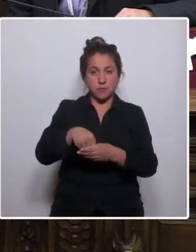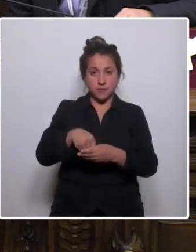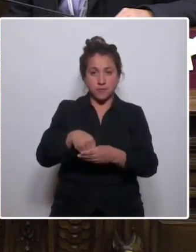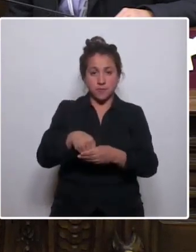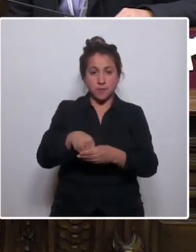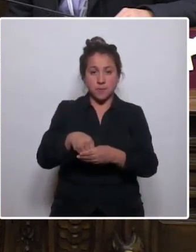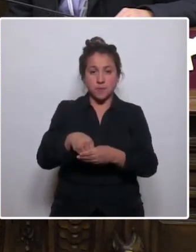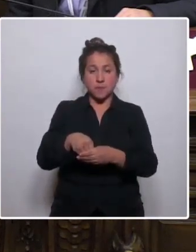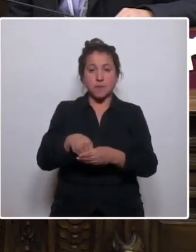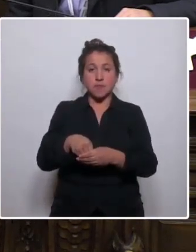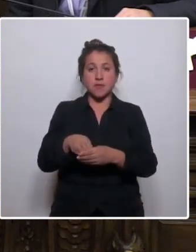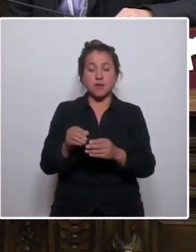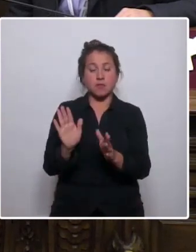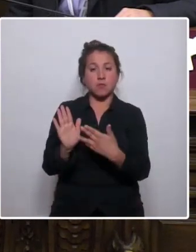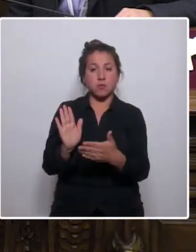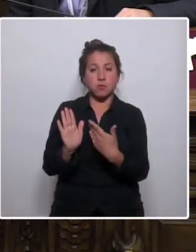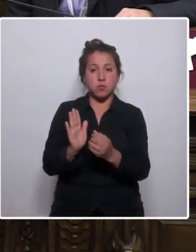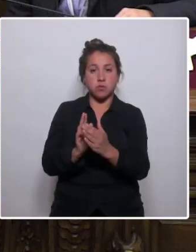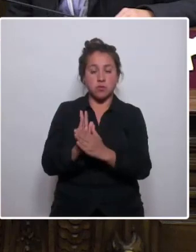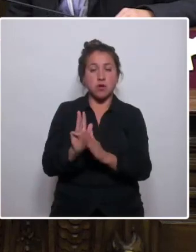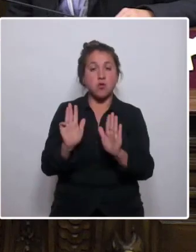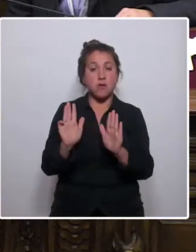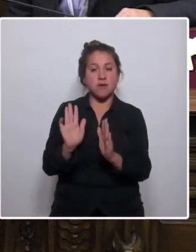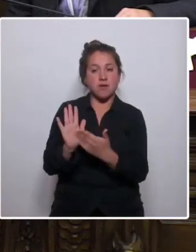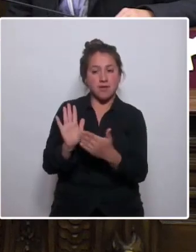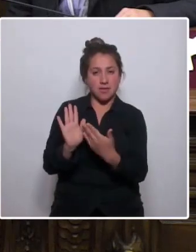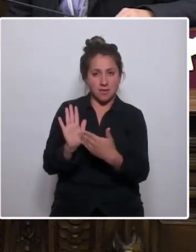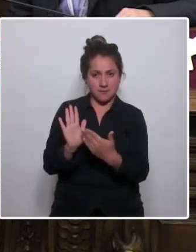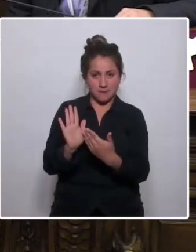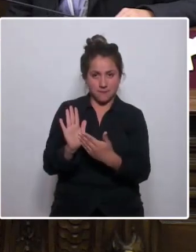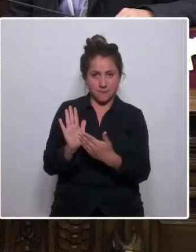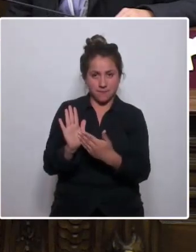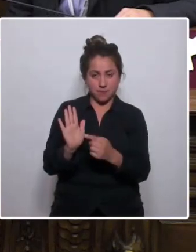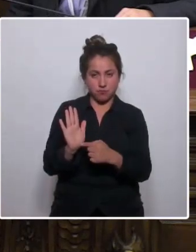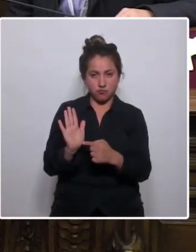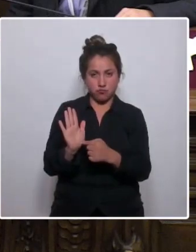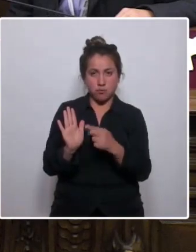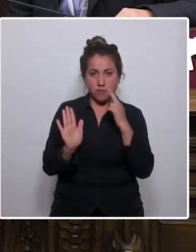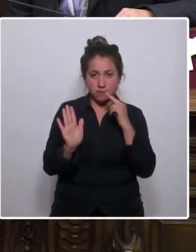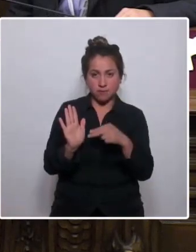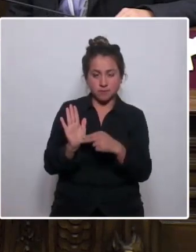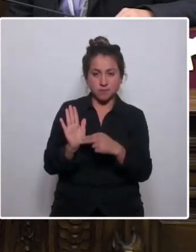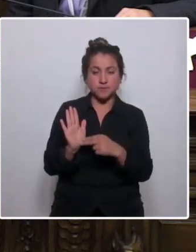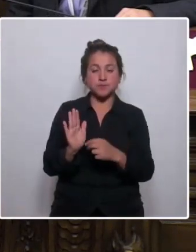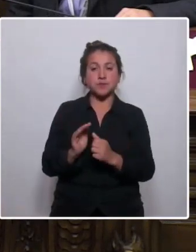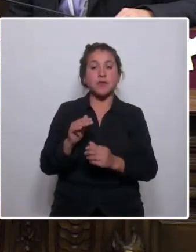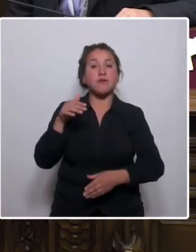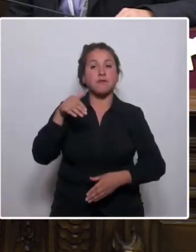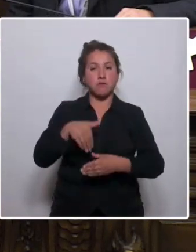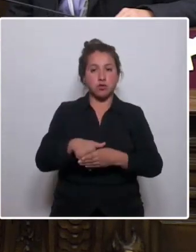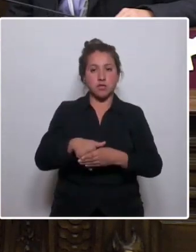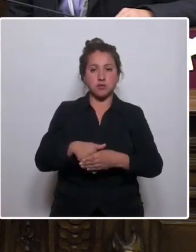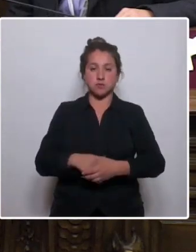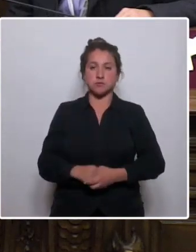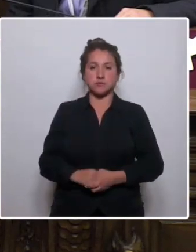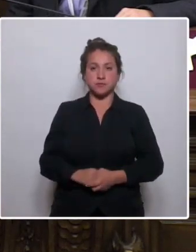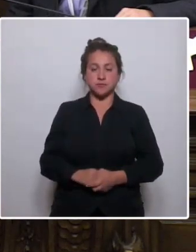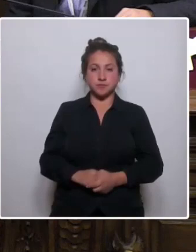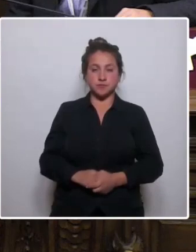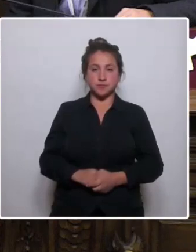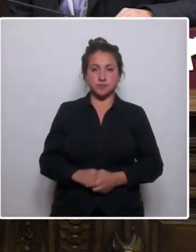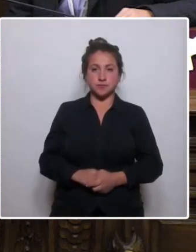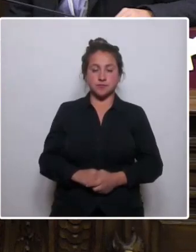texto se encuentra en la página 9 del documento comparado. En votación.